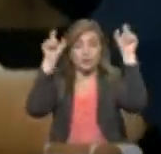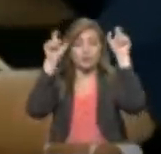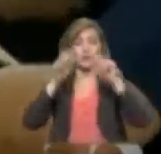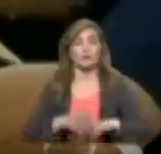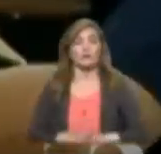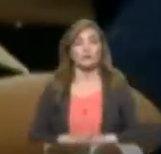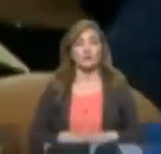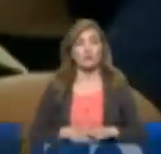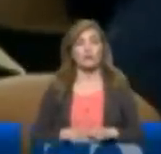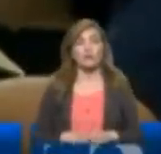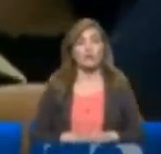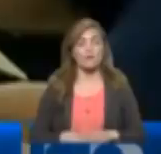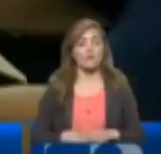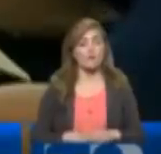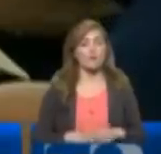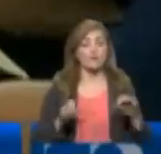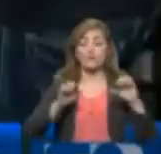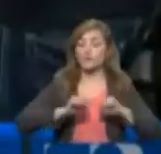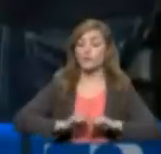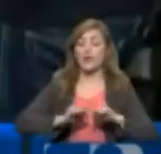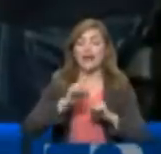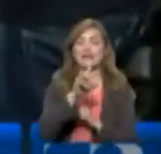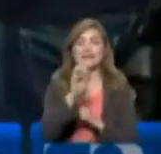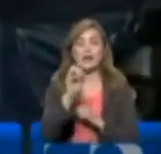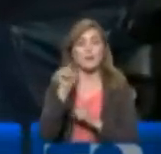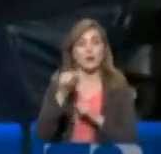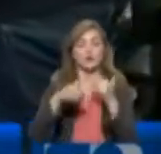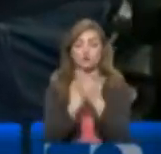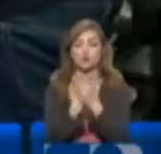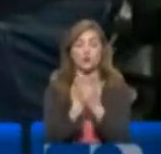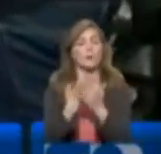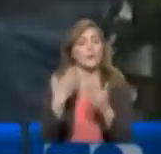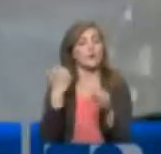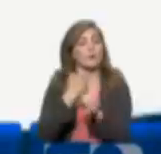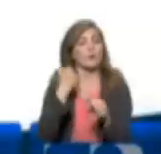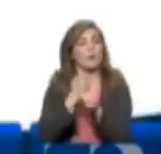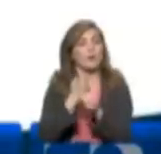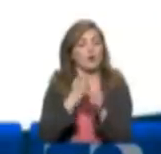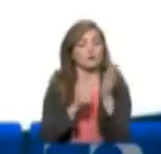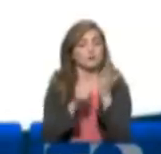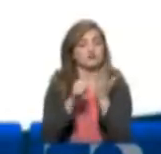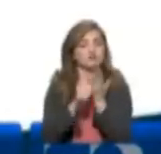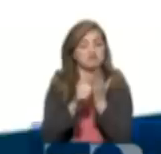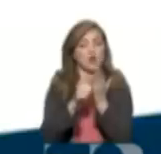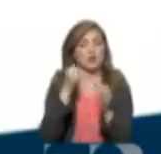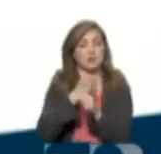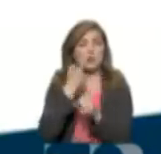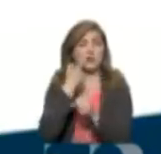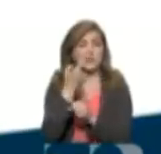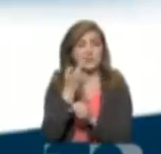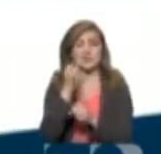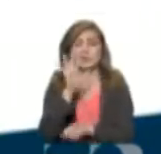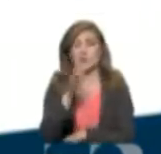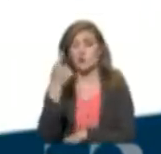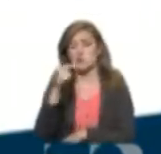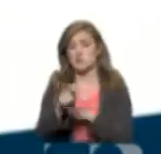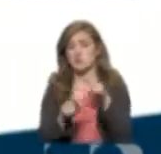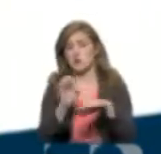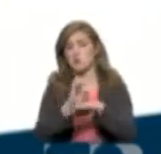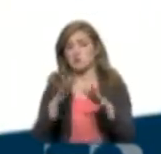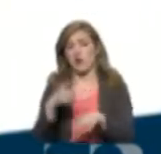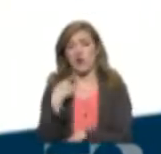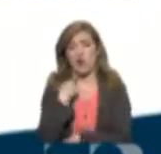con estas reformas esperan generar 100.000 nuevos empleos es un inicio reconoce el ministro del ramo pues son más de 5 millones los